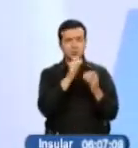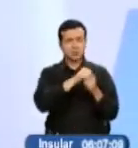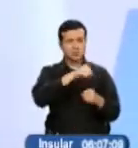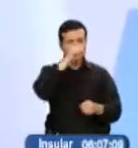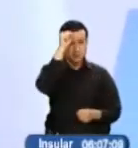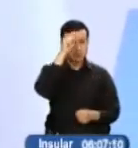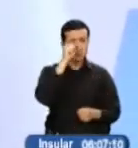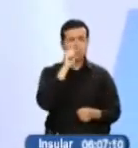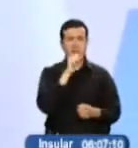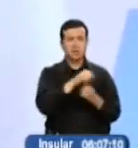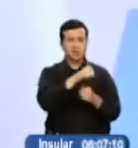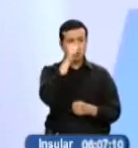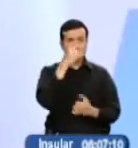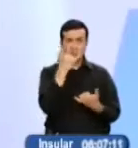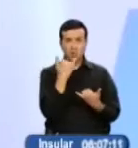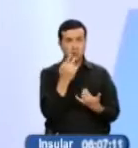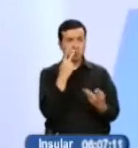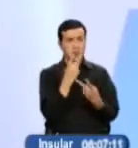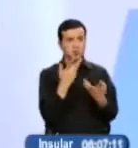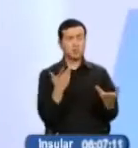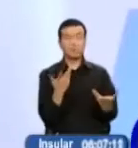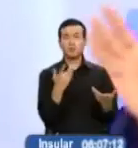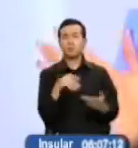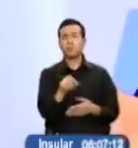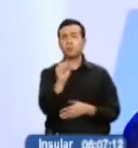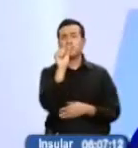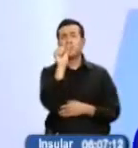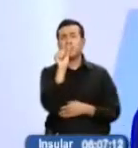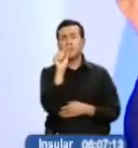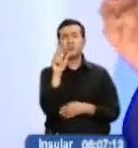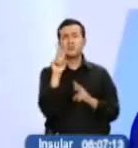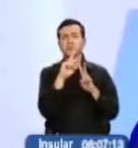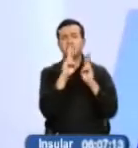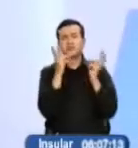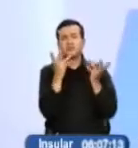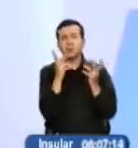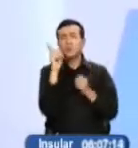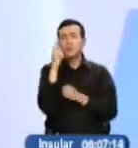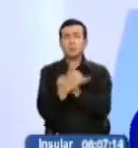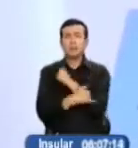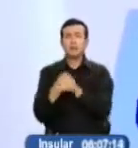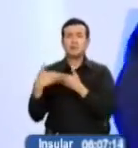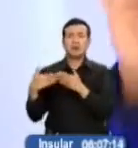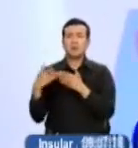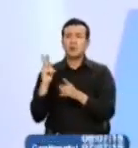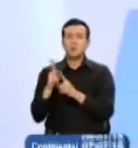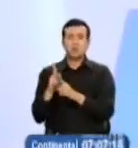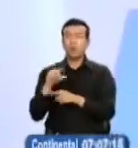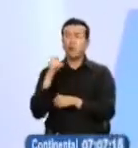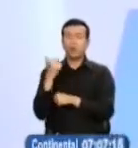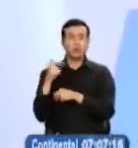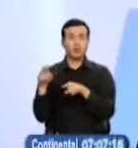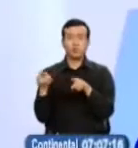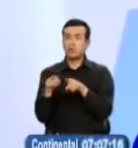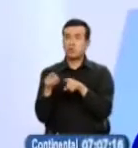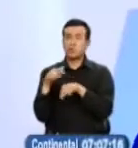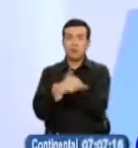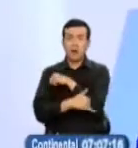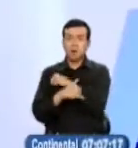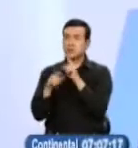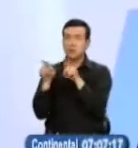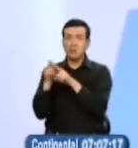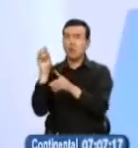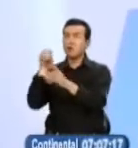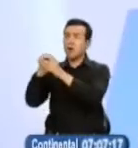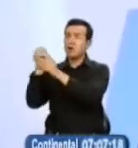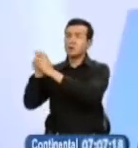con este estudio jurídico es una parte mínima de lo que se discute en un solo país, que es Panamá. Hay más paraísos fiscales en la región. Y